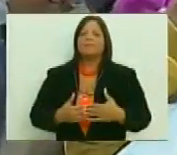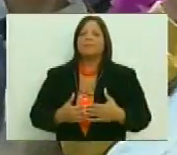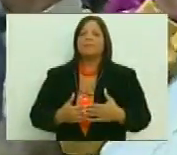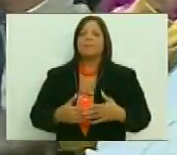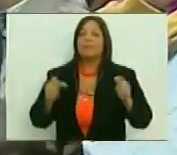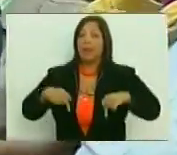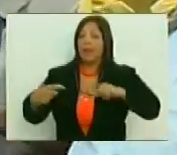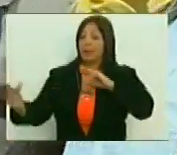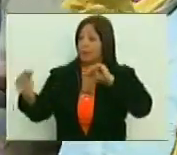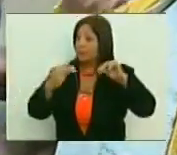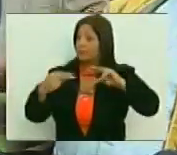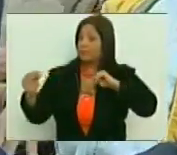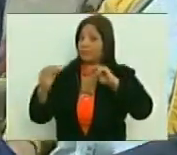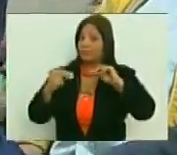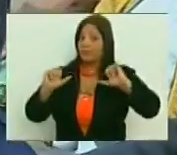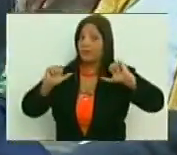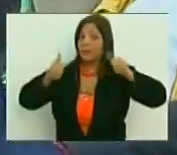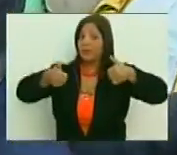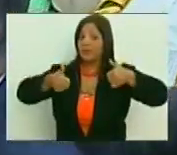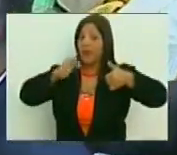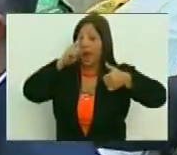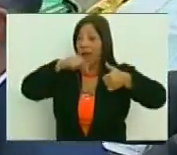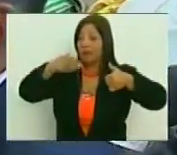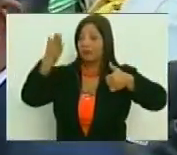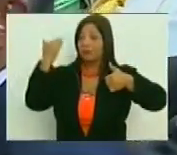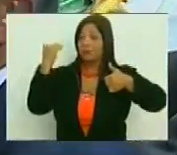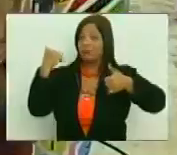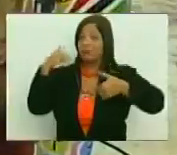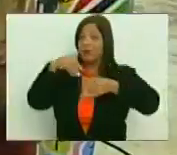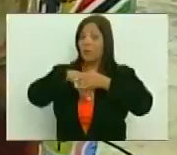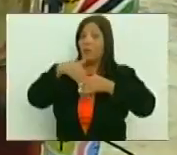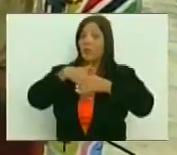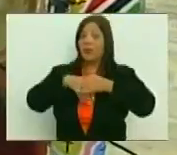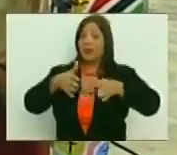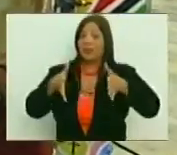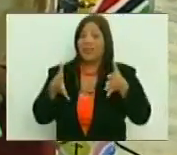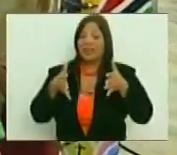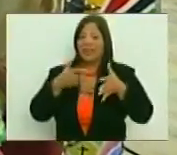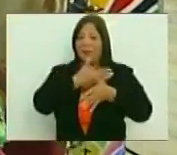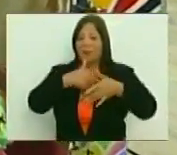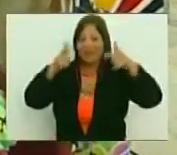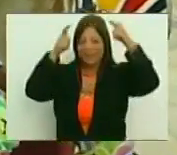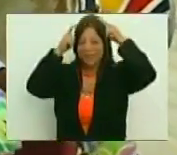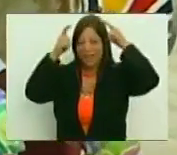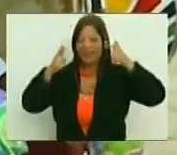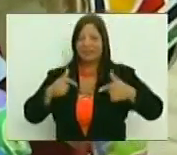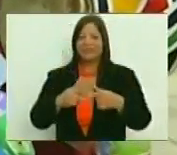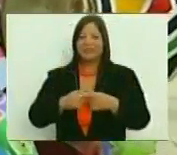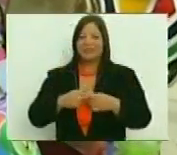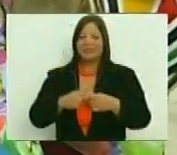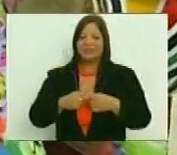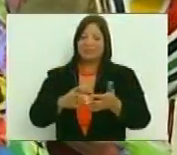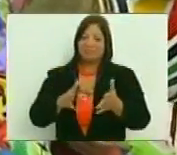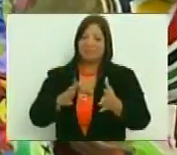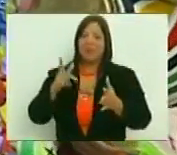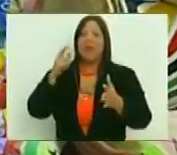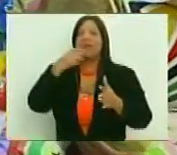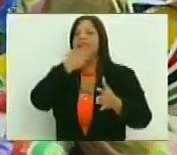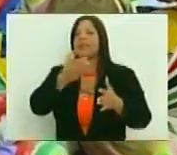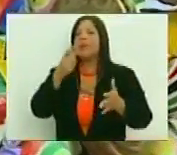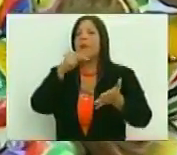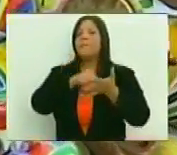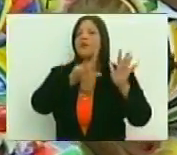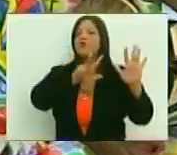Este debate se inició un año antes de ser electo presidente el comandante Chávez, en diciembre